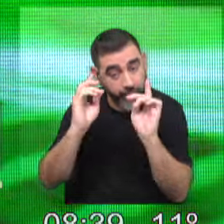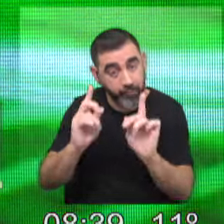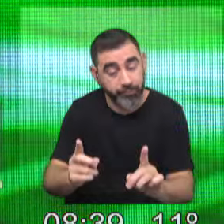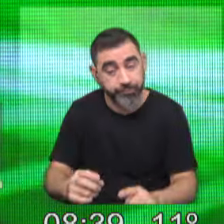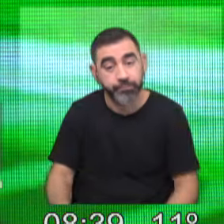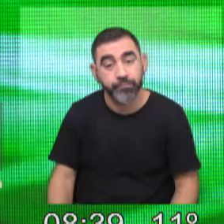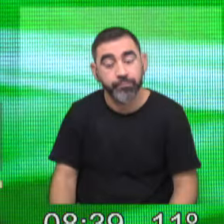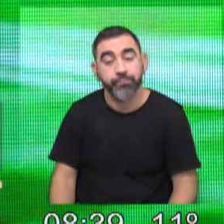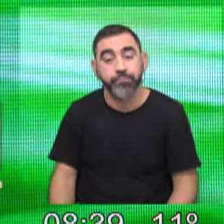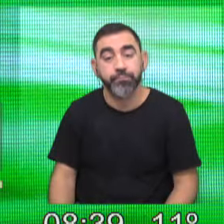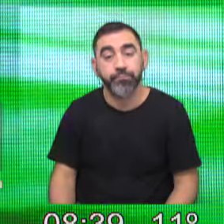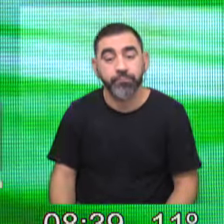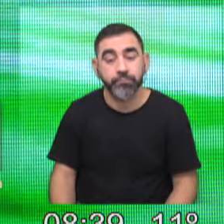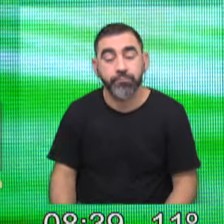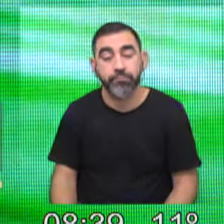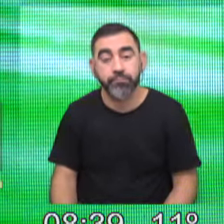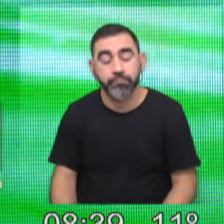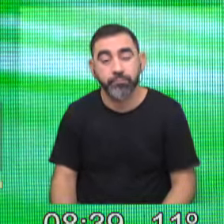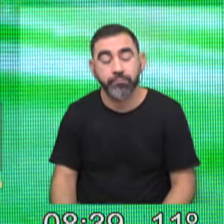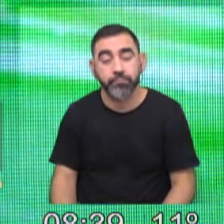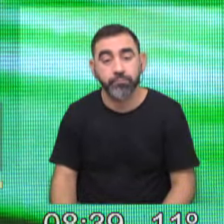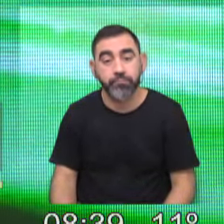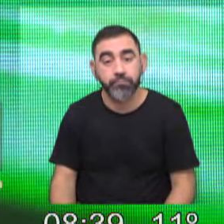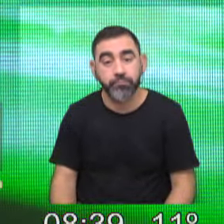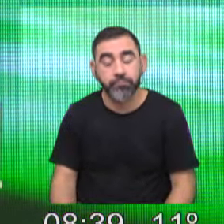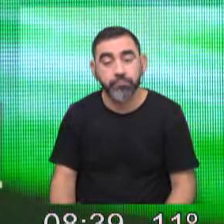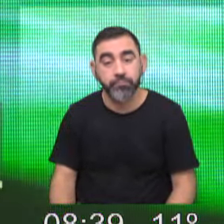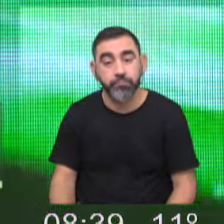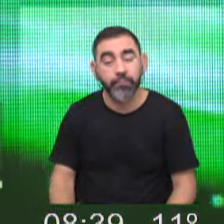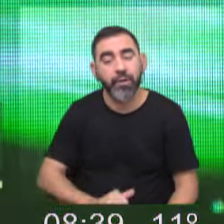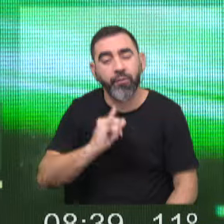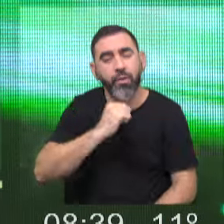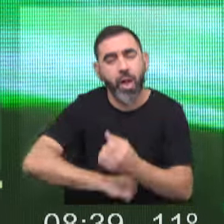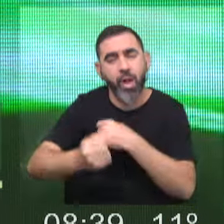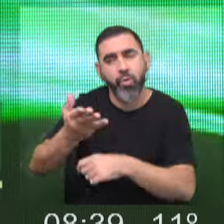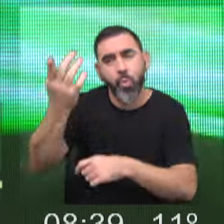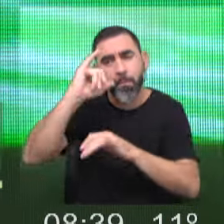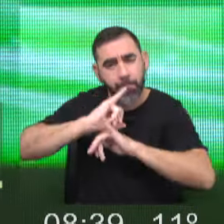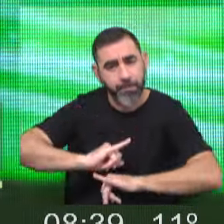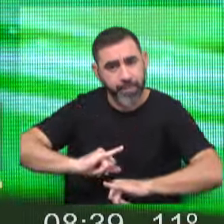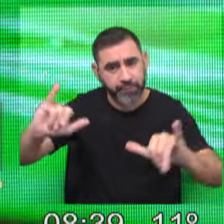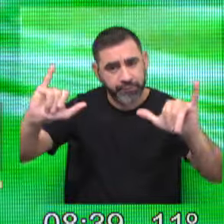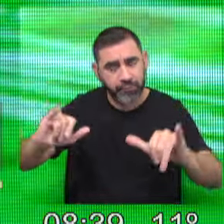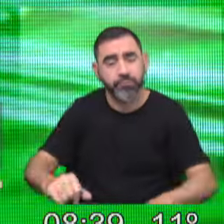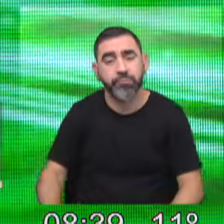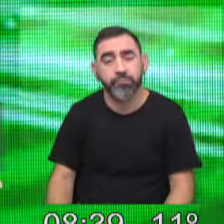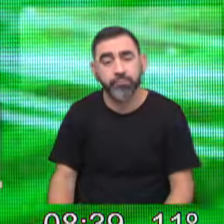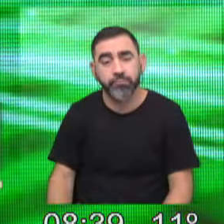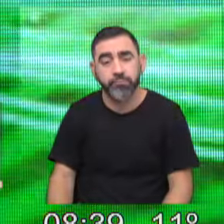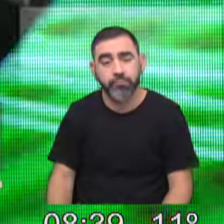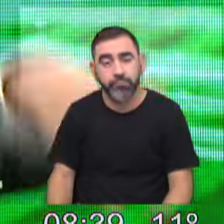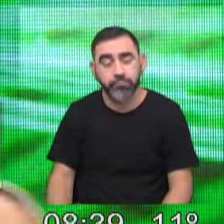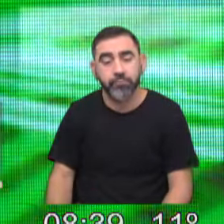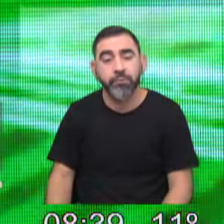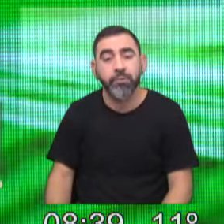¿Cuál es la novedad del informe que tú señalas que nosotros lanzamos el año pasado? Porque todos los años lanzamos los grandes números, que es